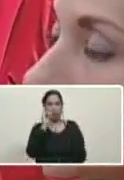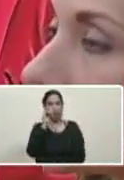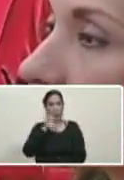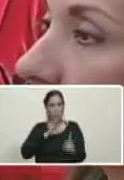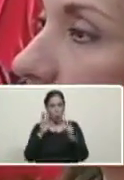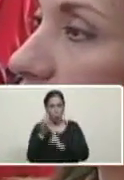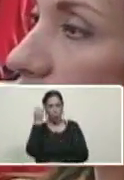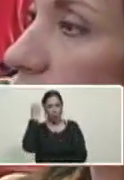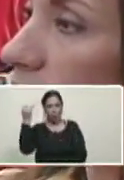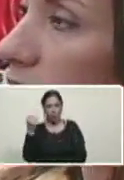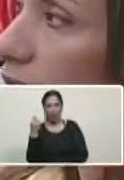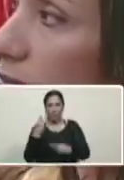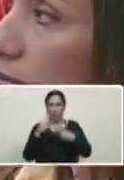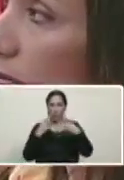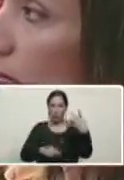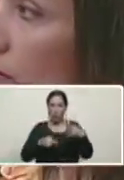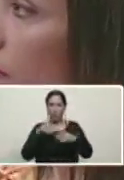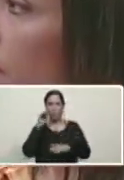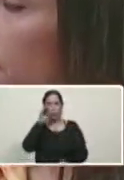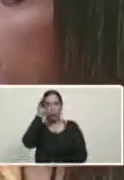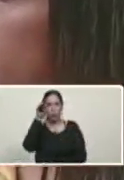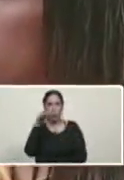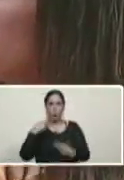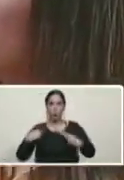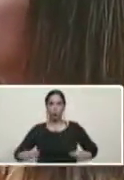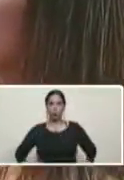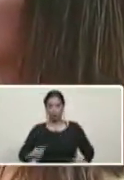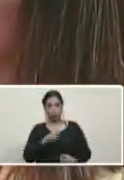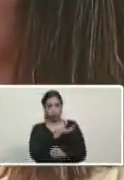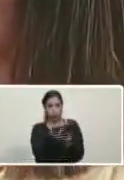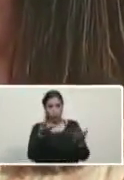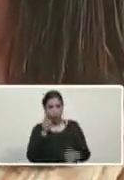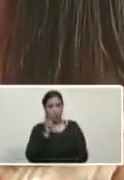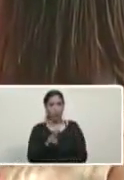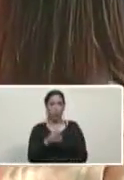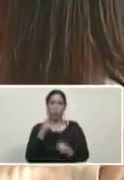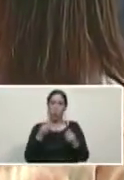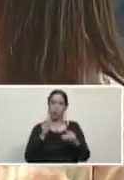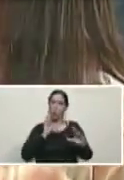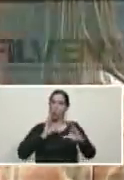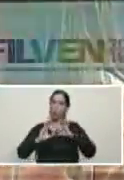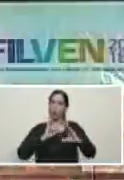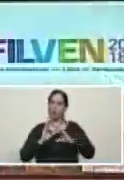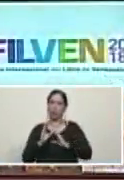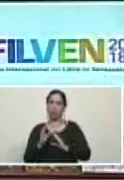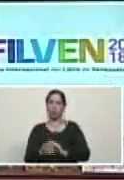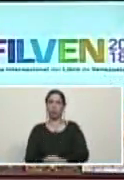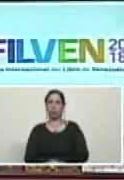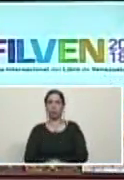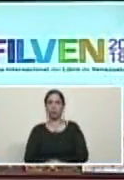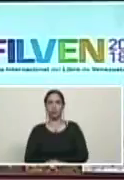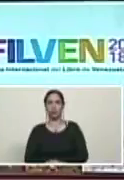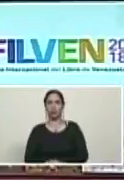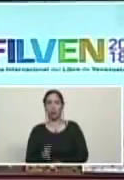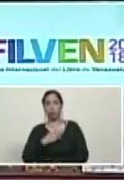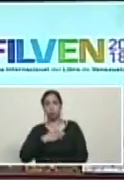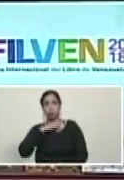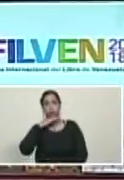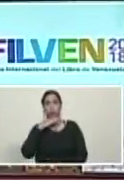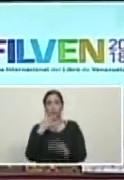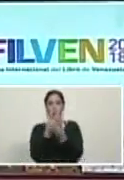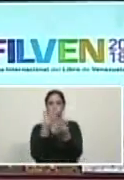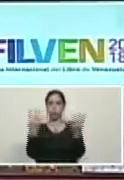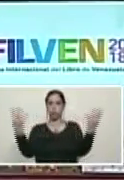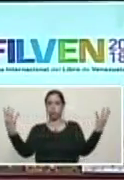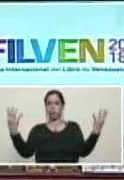de las ideas, del futuro de la humanidad. Ustedes verán cada conversatorio lleno de público que es